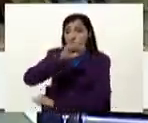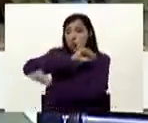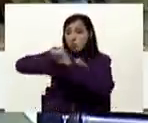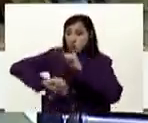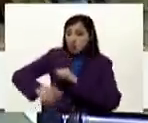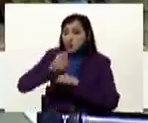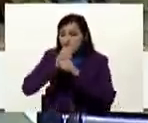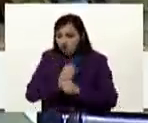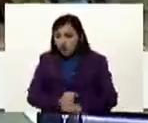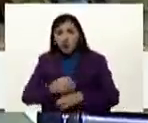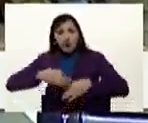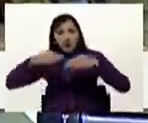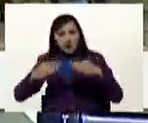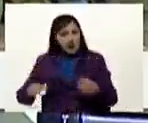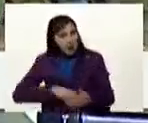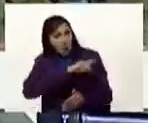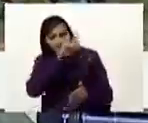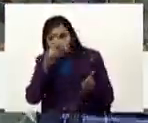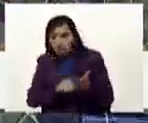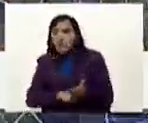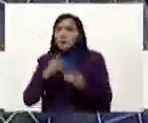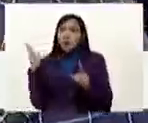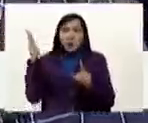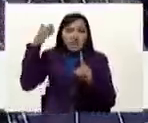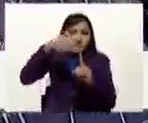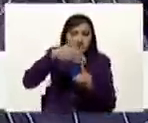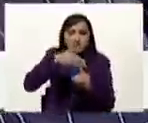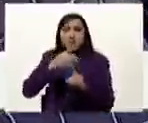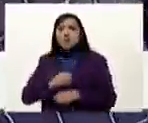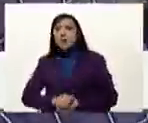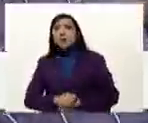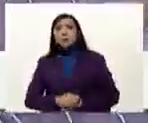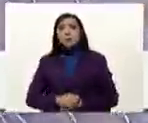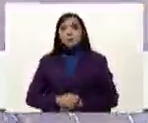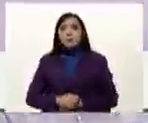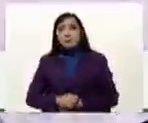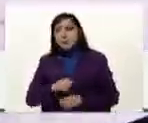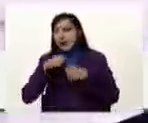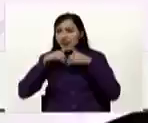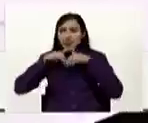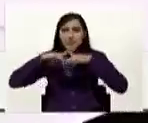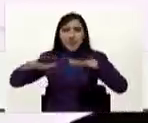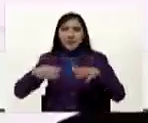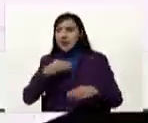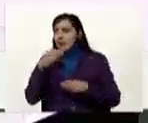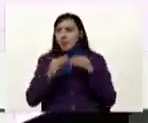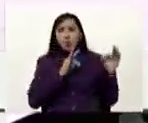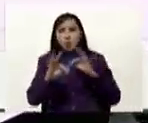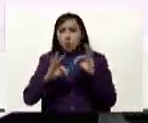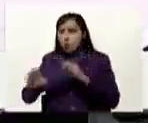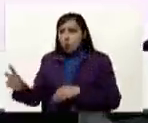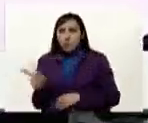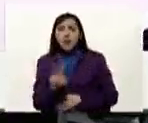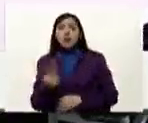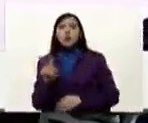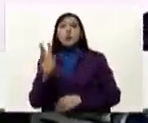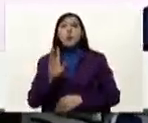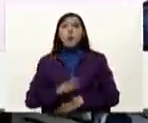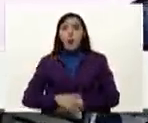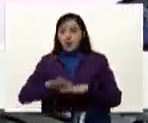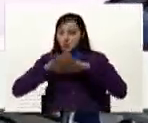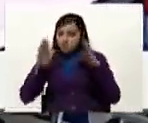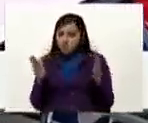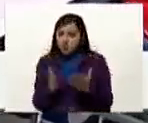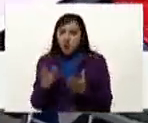nos proteja 100% contra ese virus que tanta varilla le ha echado al pueblo y a la